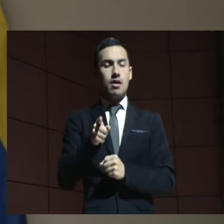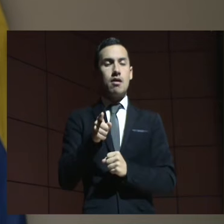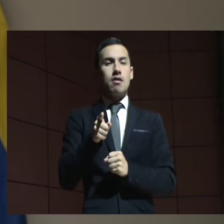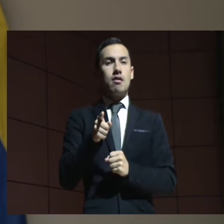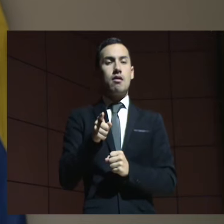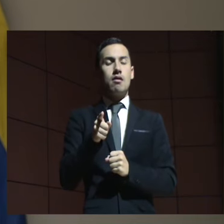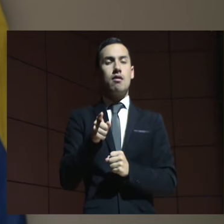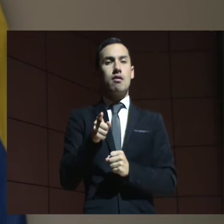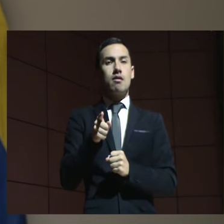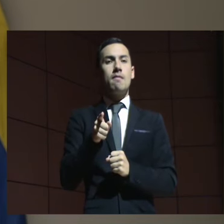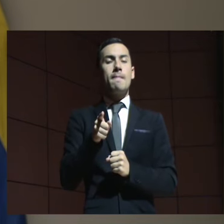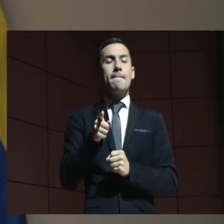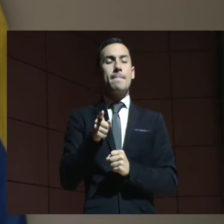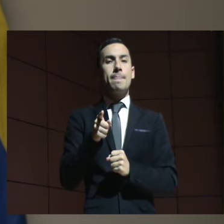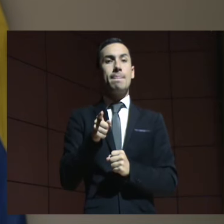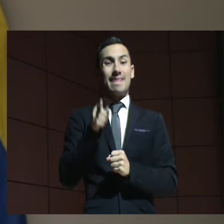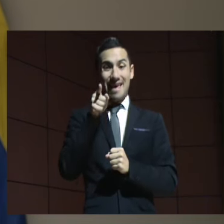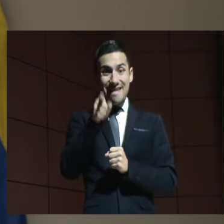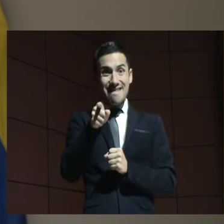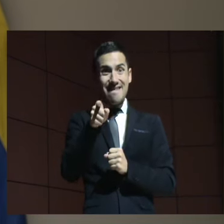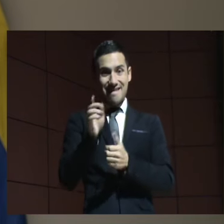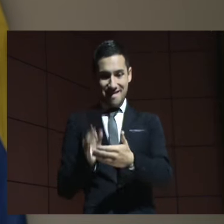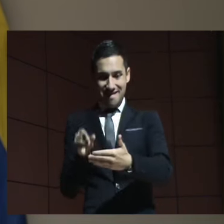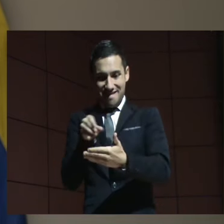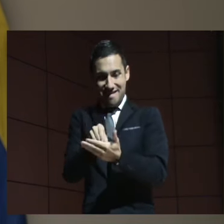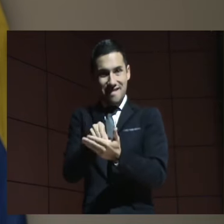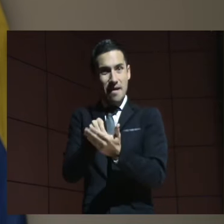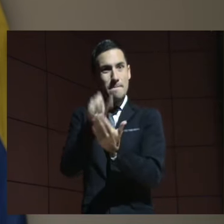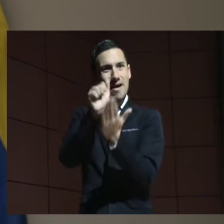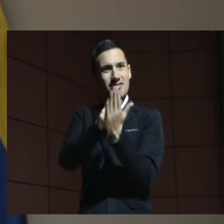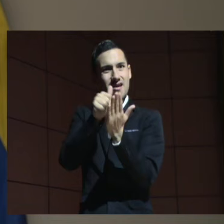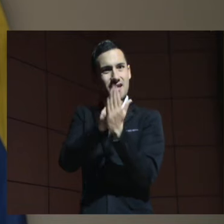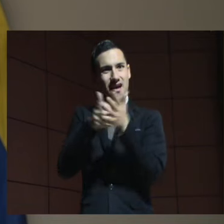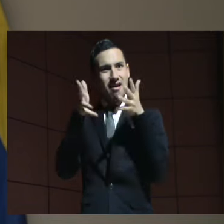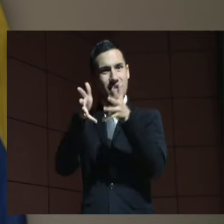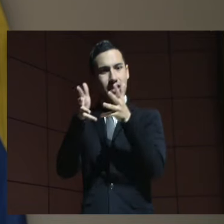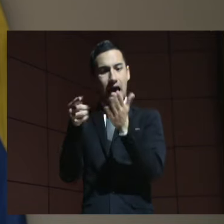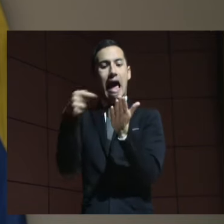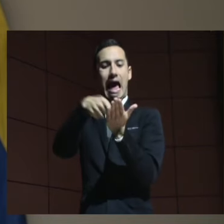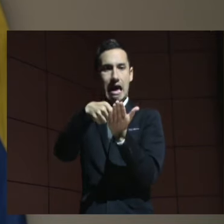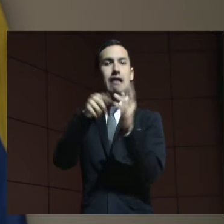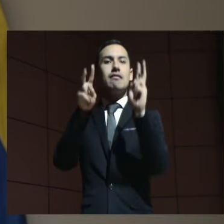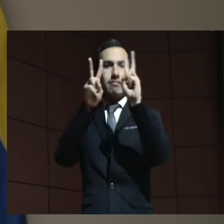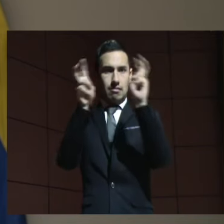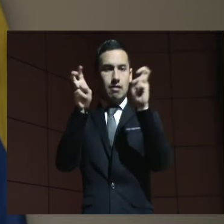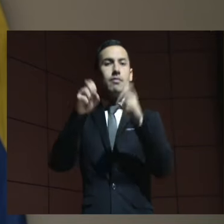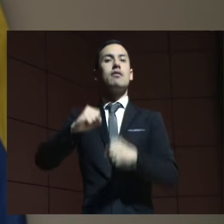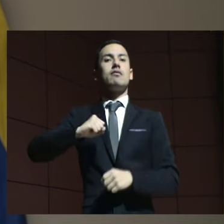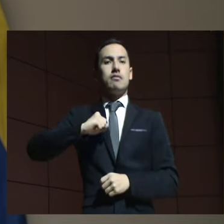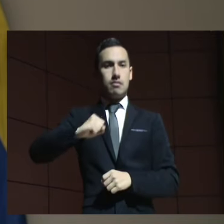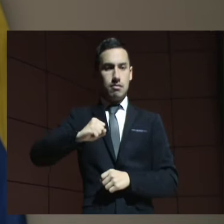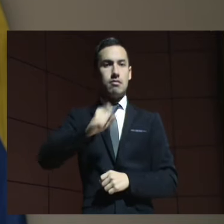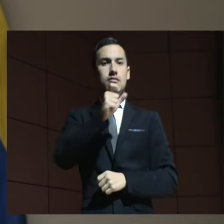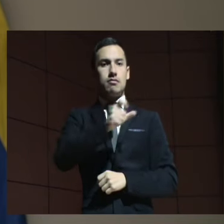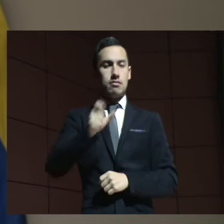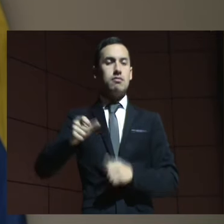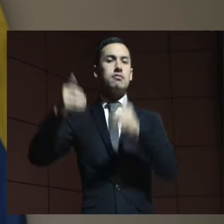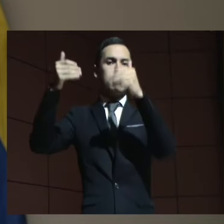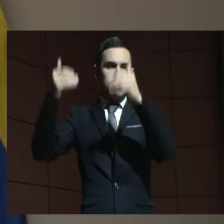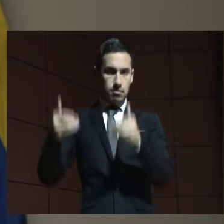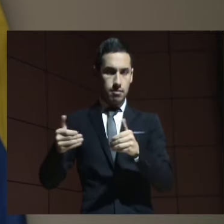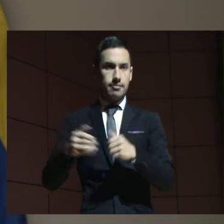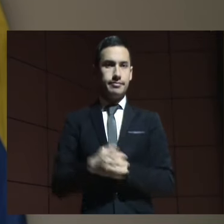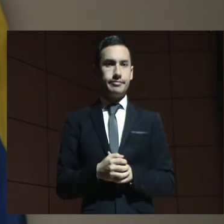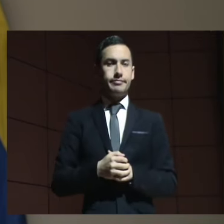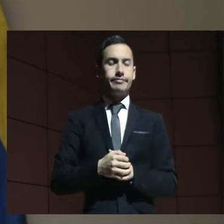parte de esta figura, se incluirá como materia de estudio y de evaluación los derechos de las personas